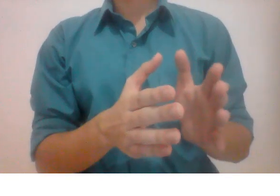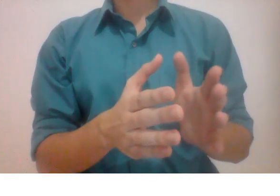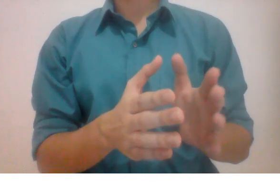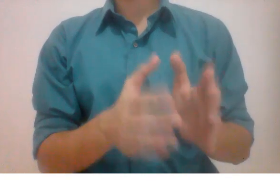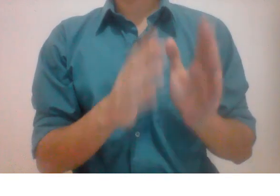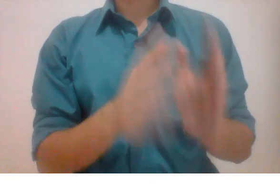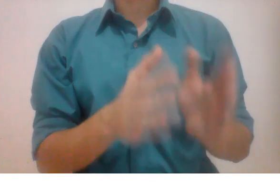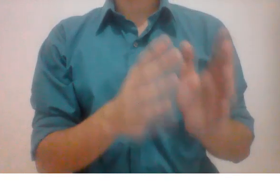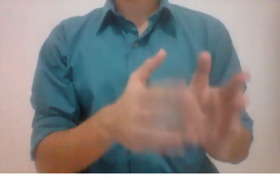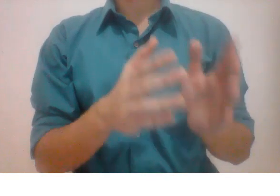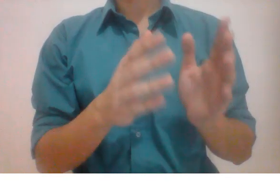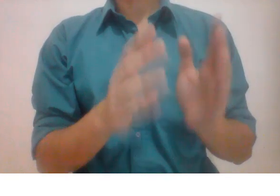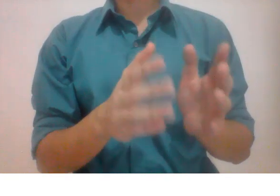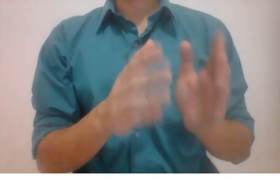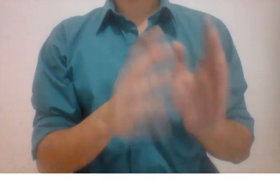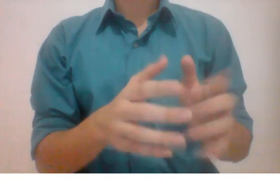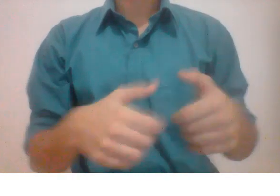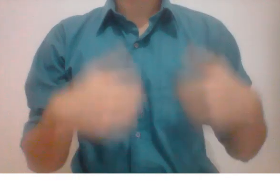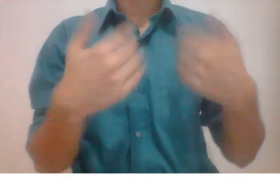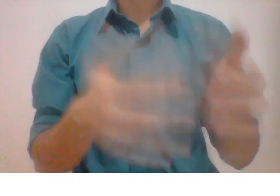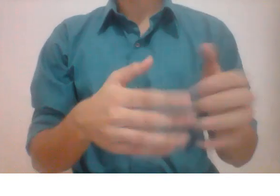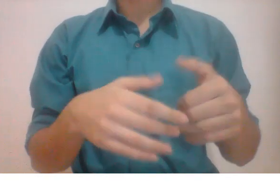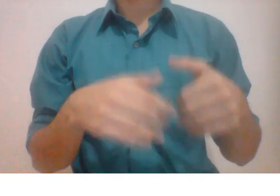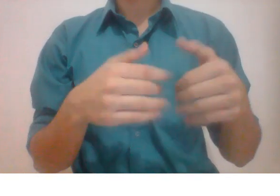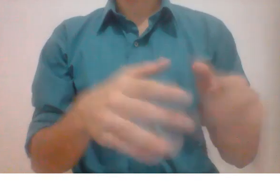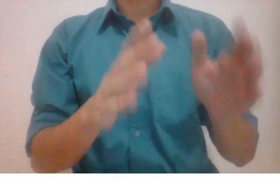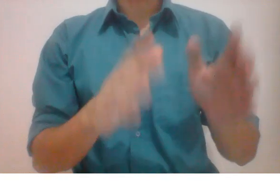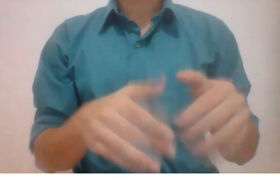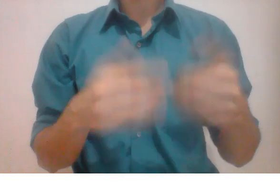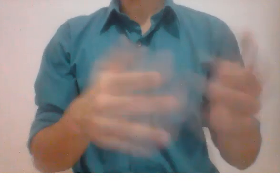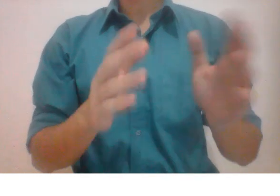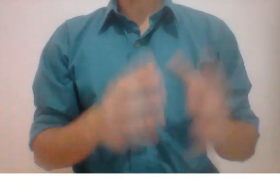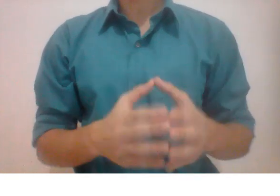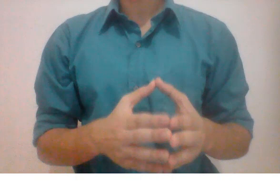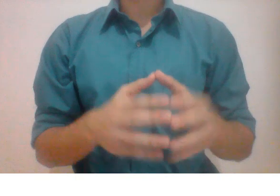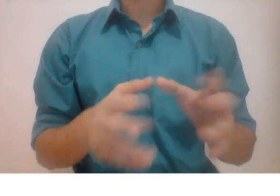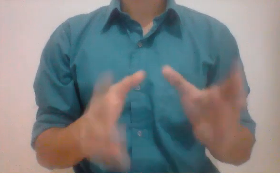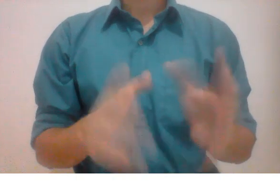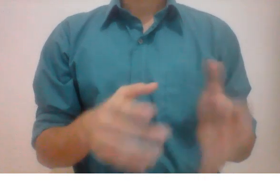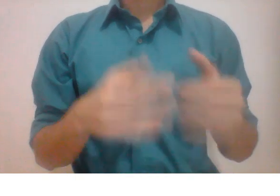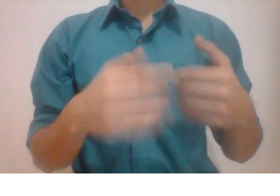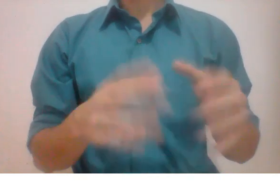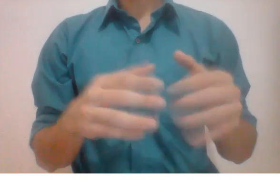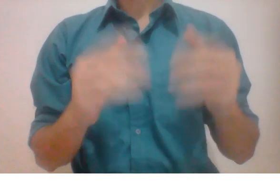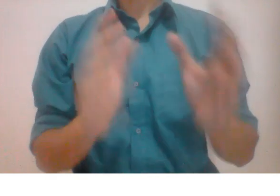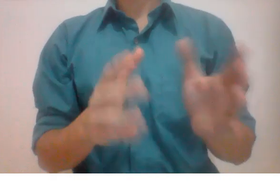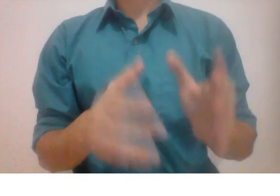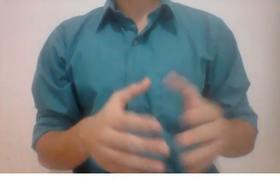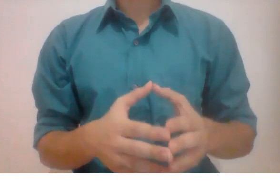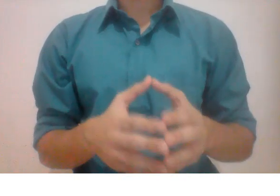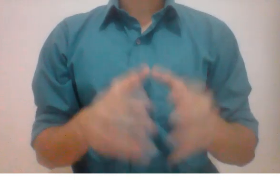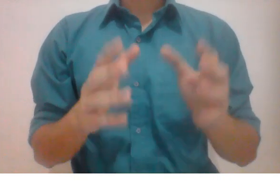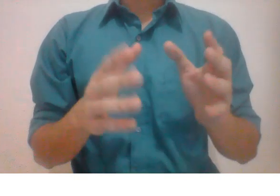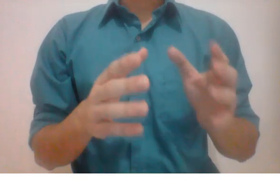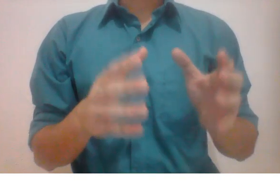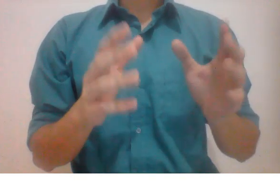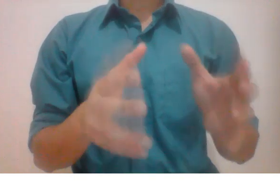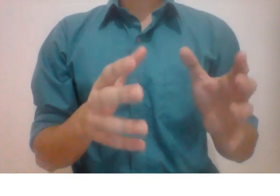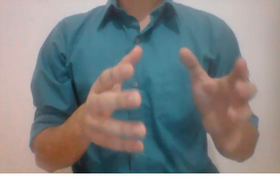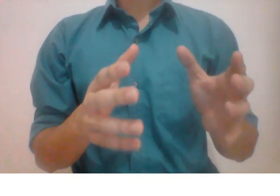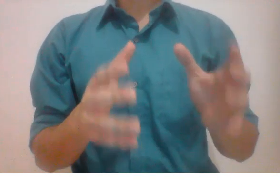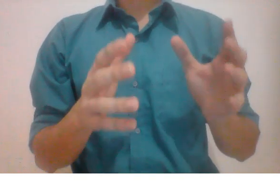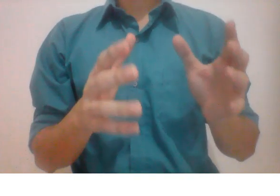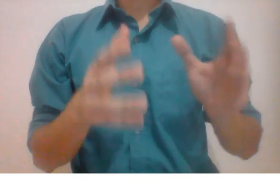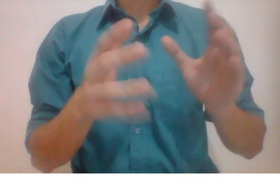en este grupo del PRI, PAN, PRD y sí por los narcos, creo que se llama algo así. Bueno, ese tipo de cosas son